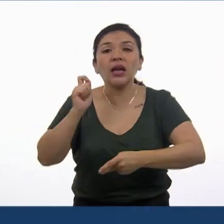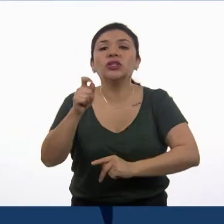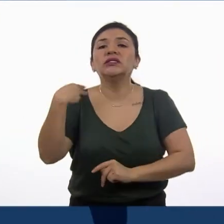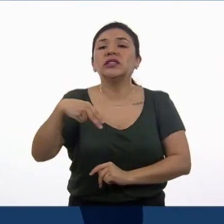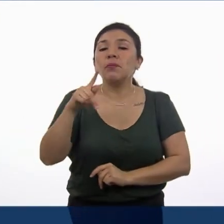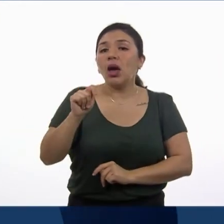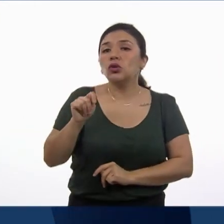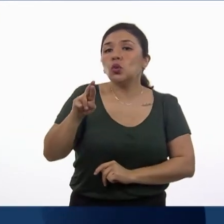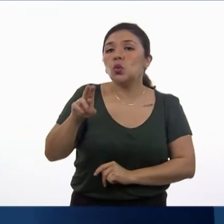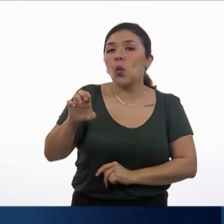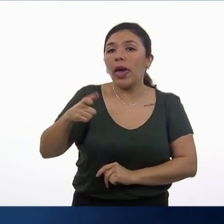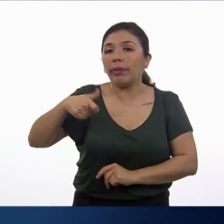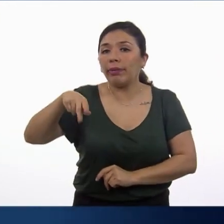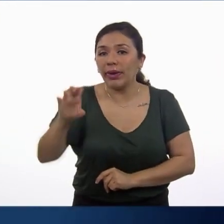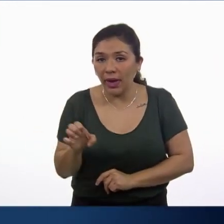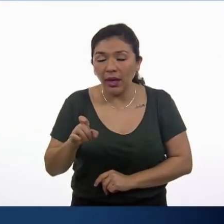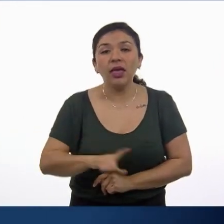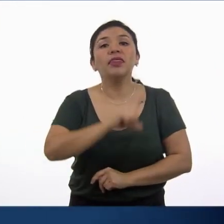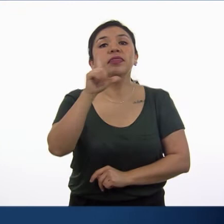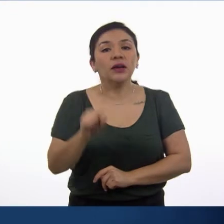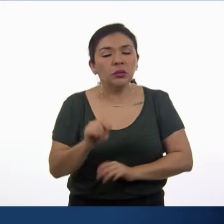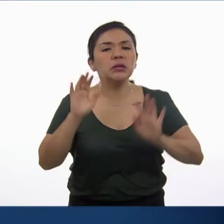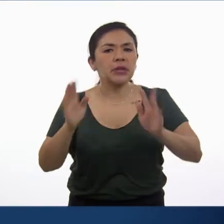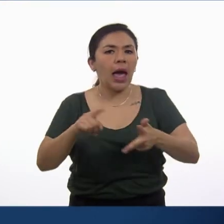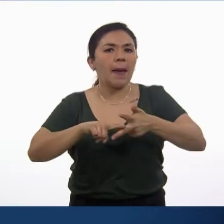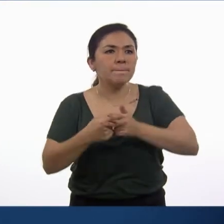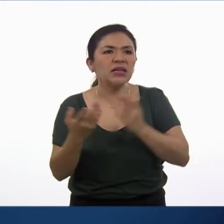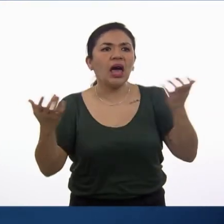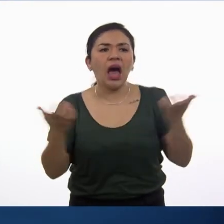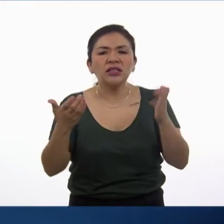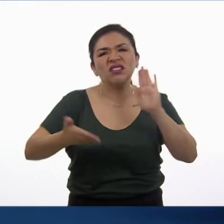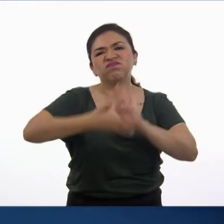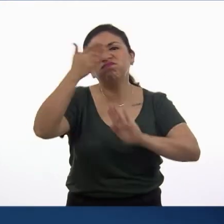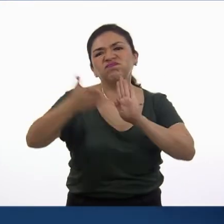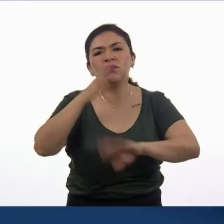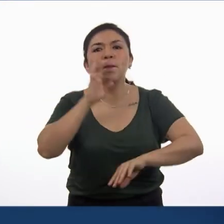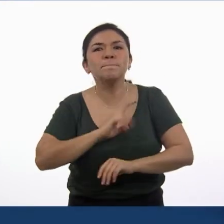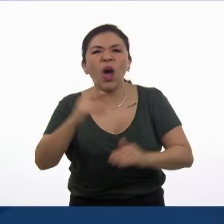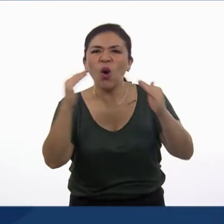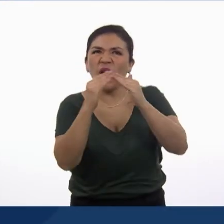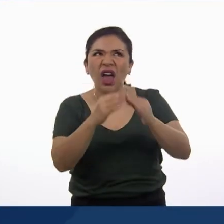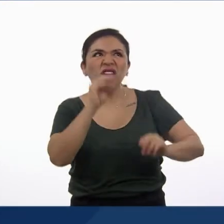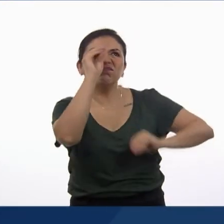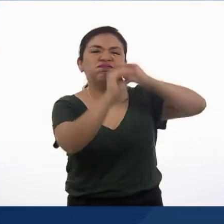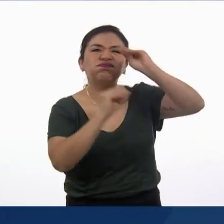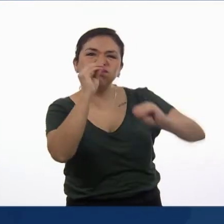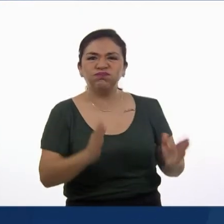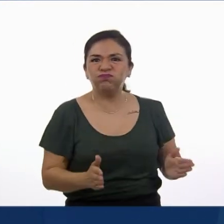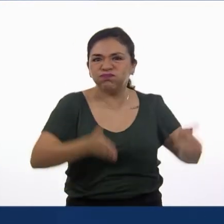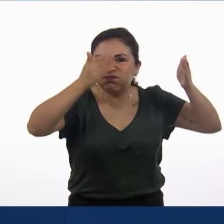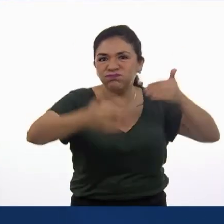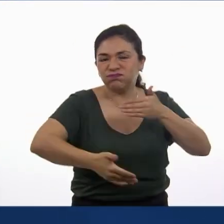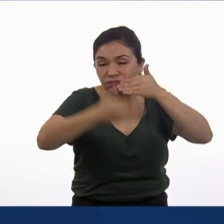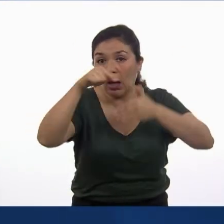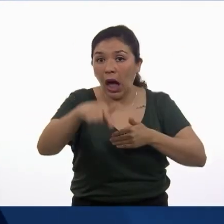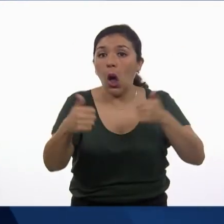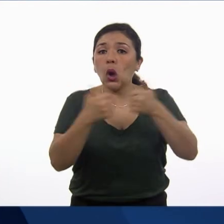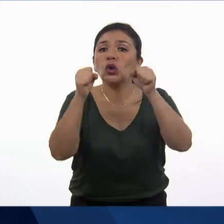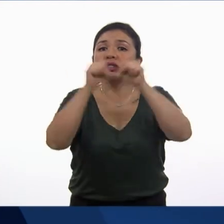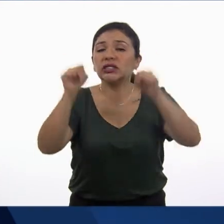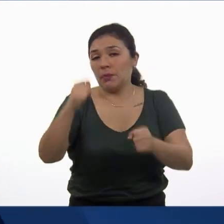trueque. Después, pues van a empezar a hacer también una construcción más elaborada de sus viviendas y van a desarrollar un sistema